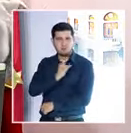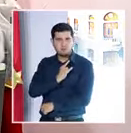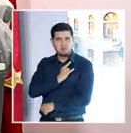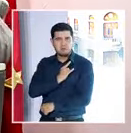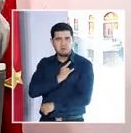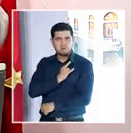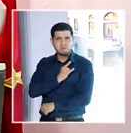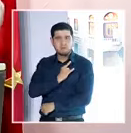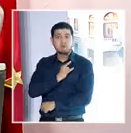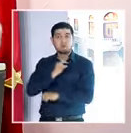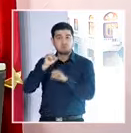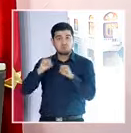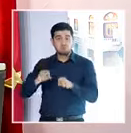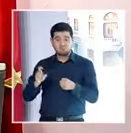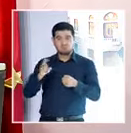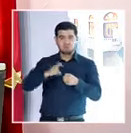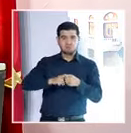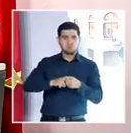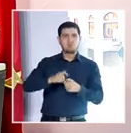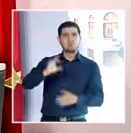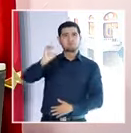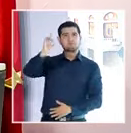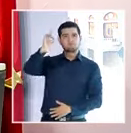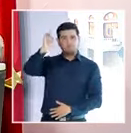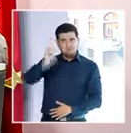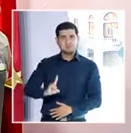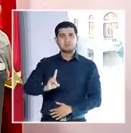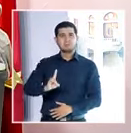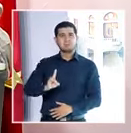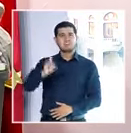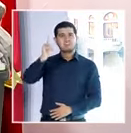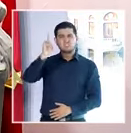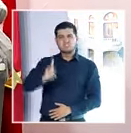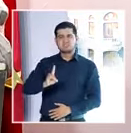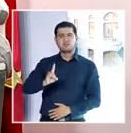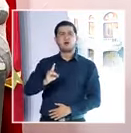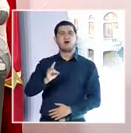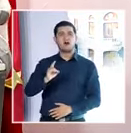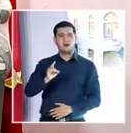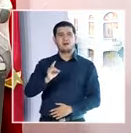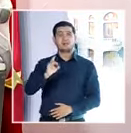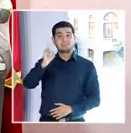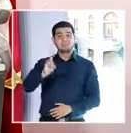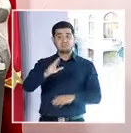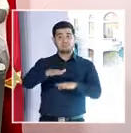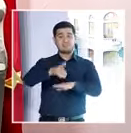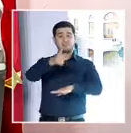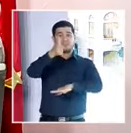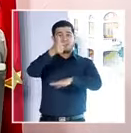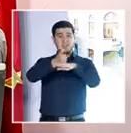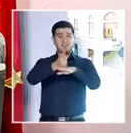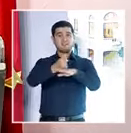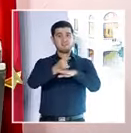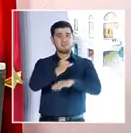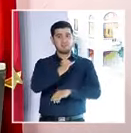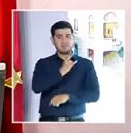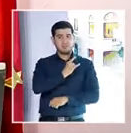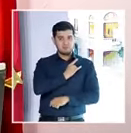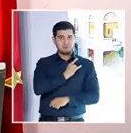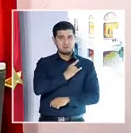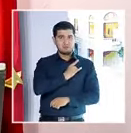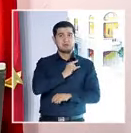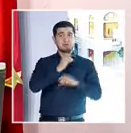el concurso y la decisión de los rectores, pudieron continuar sus estudios en medio